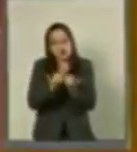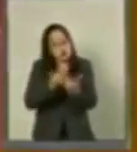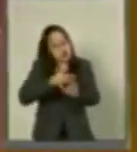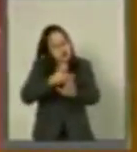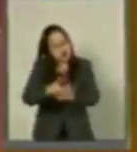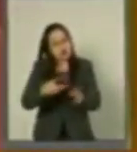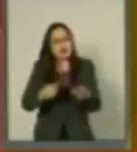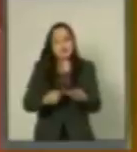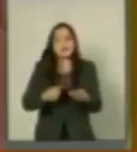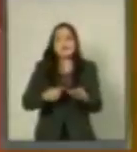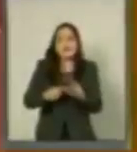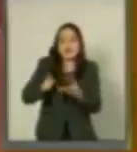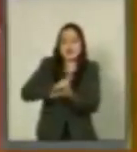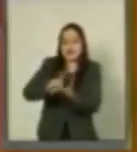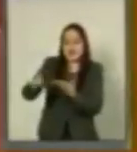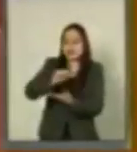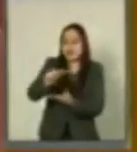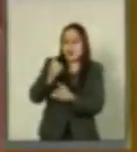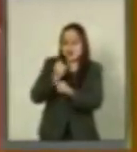al derecho a la información.